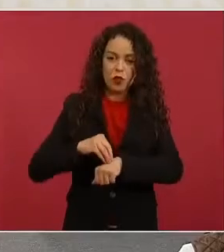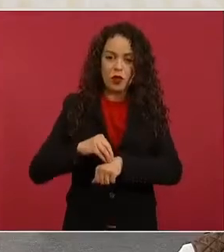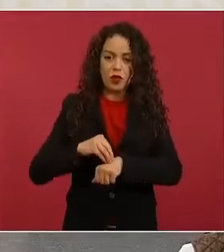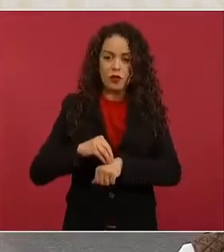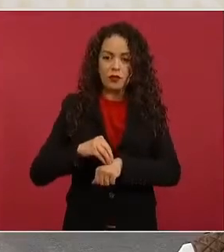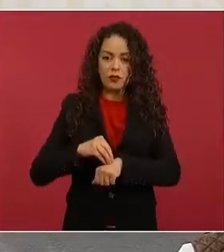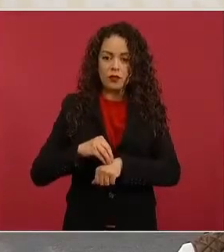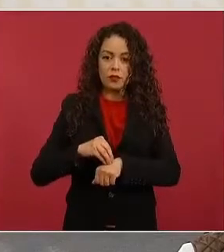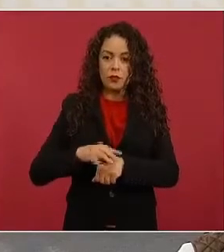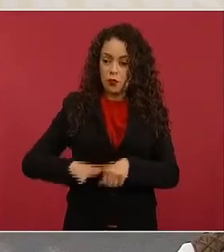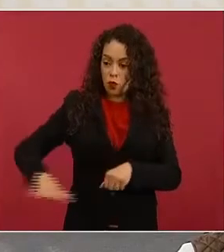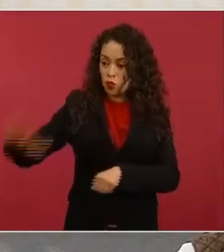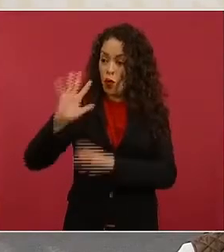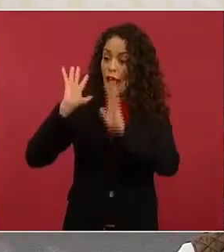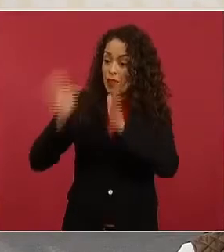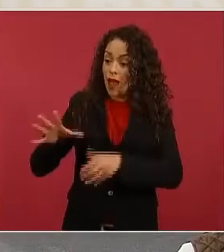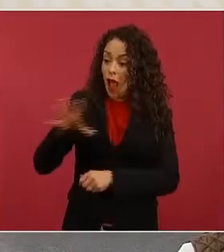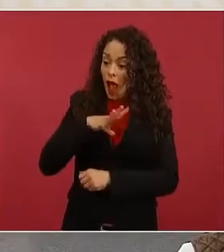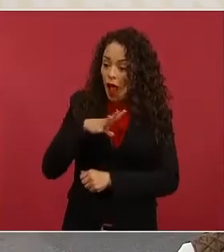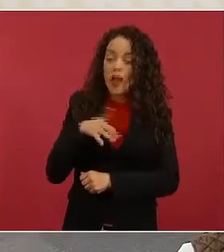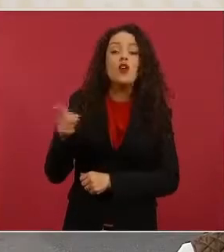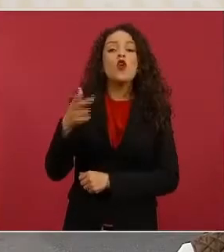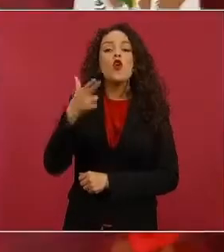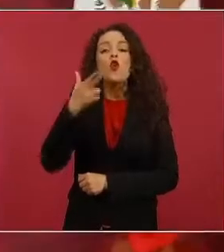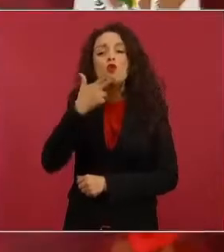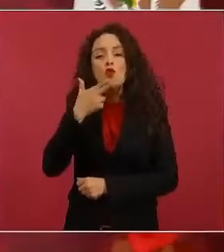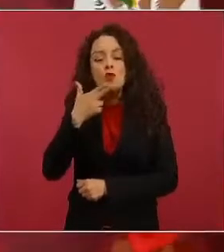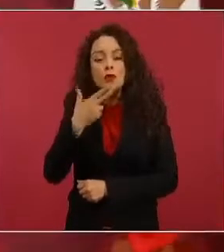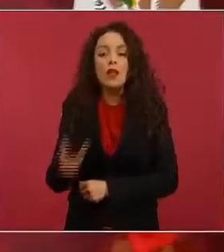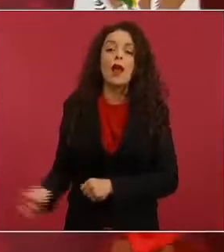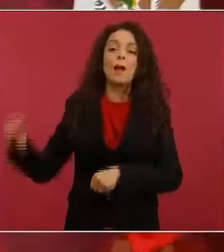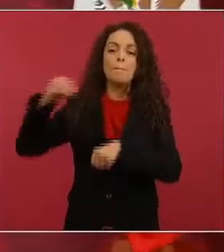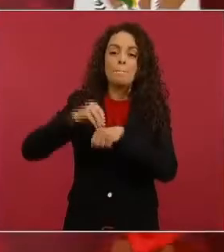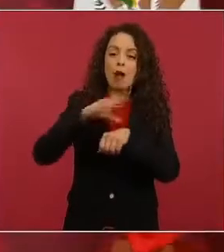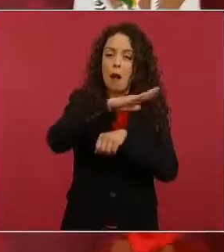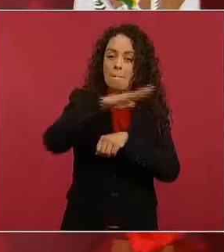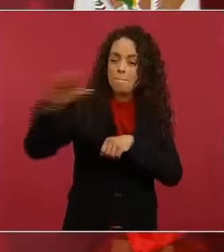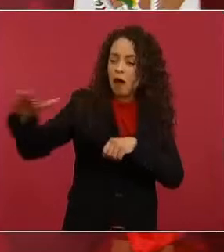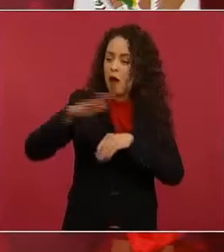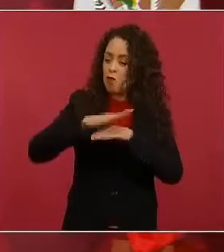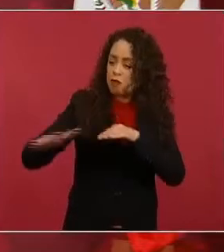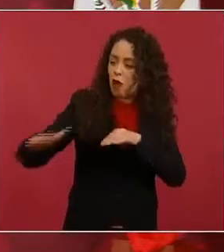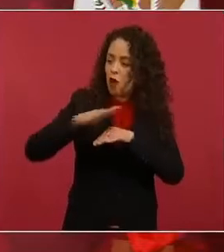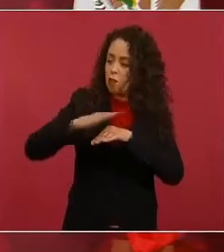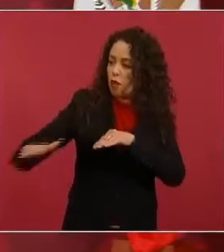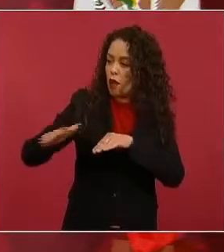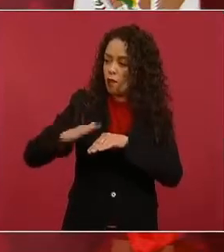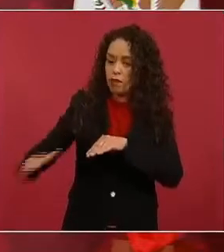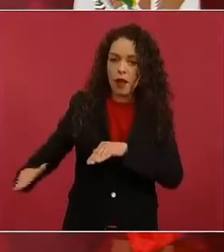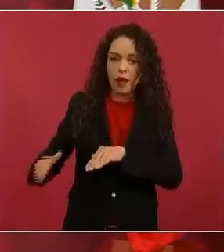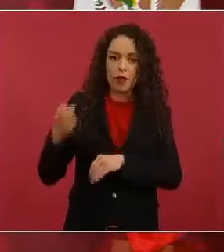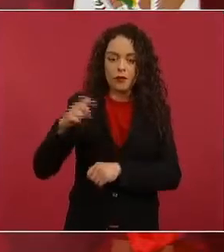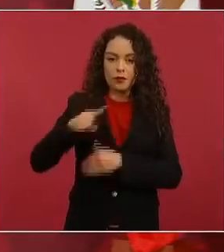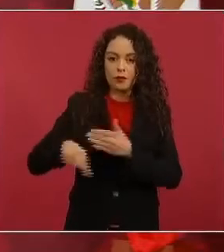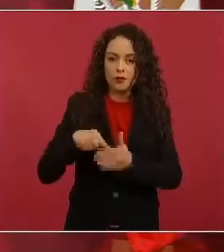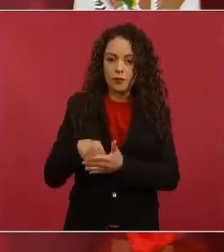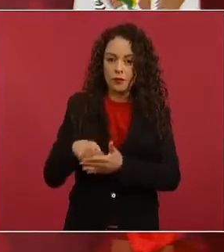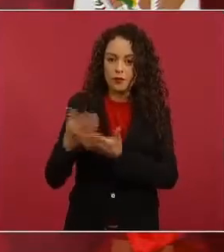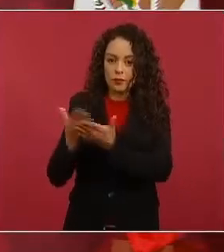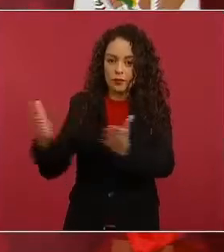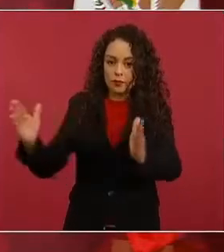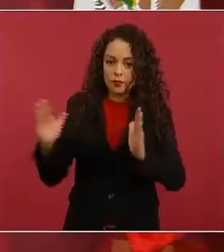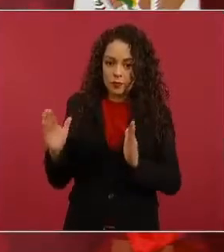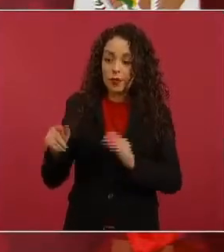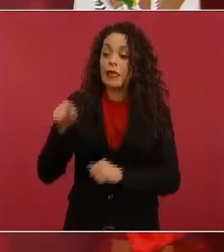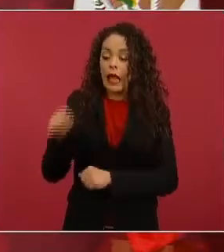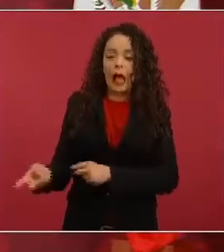toda la infraestructura que se tiene y se ponen paneles en la presa y ahí están